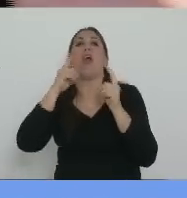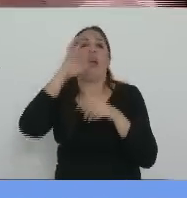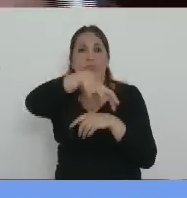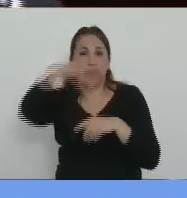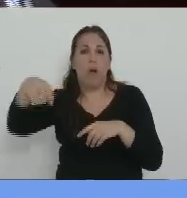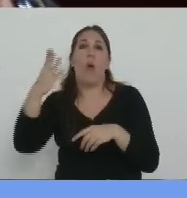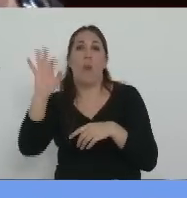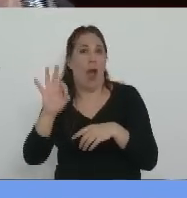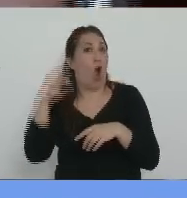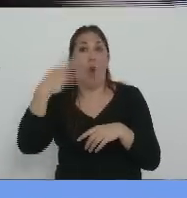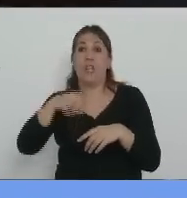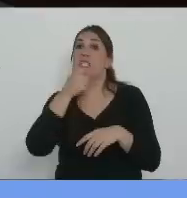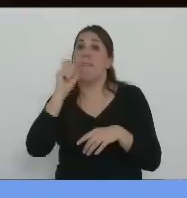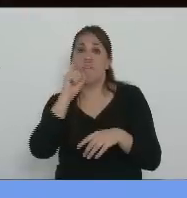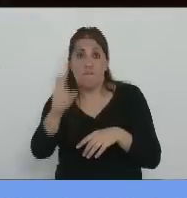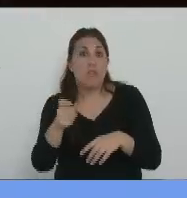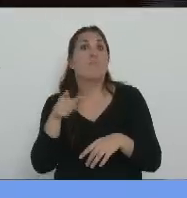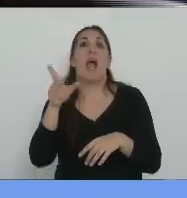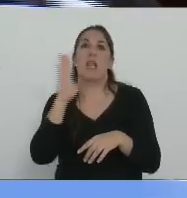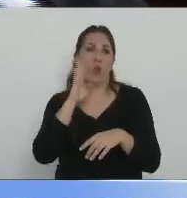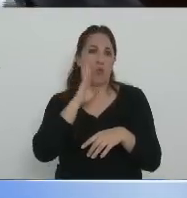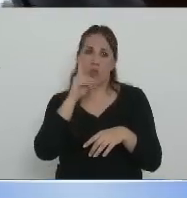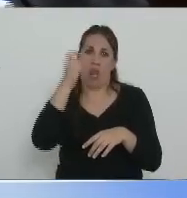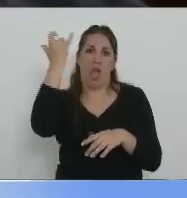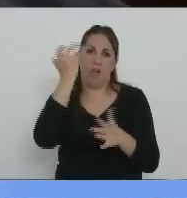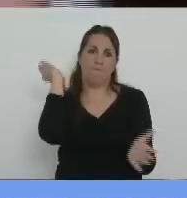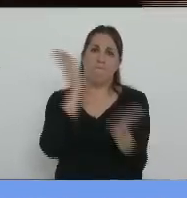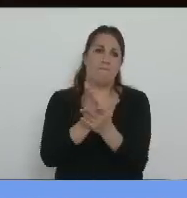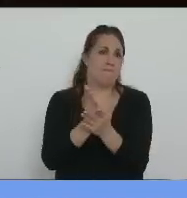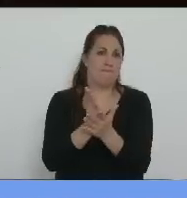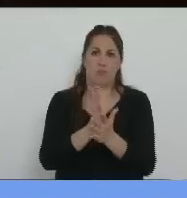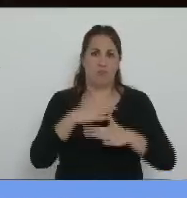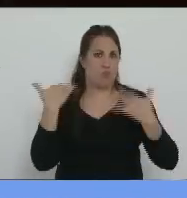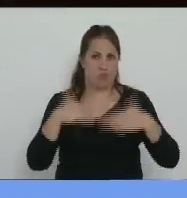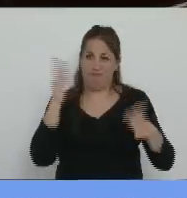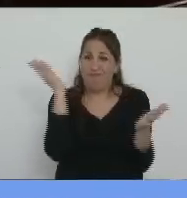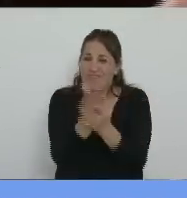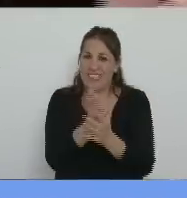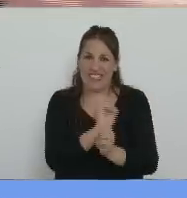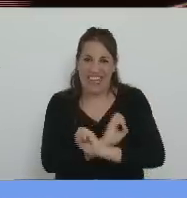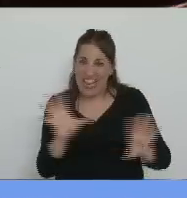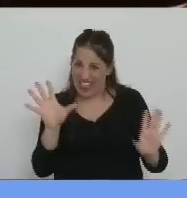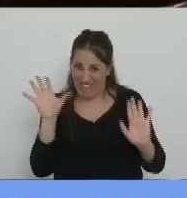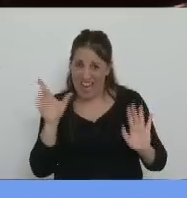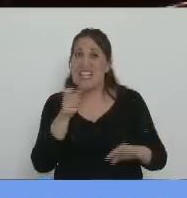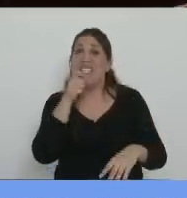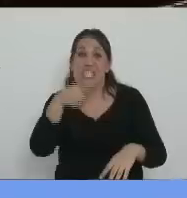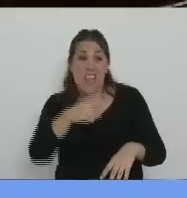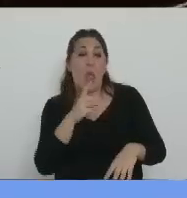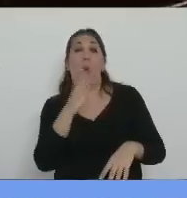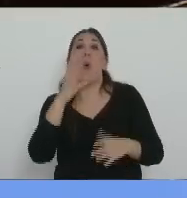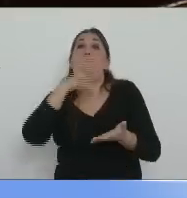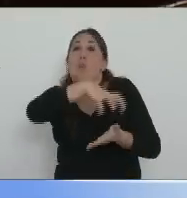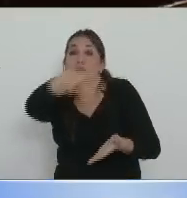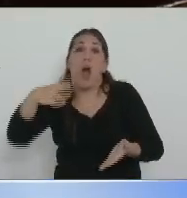obliga y si no le cumplen en eeuu le aplican sanciones monstruosas el último dato que